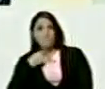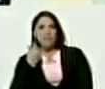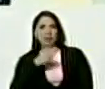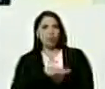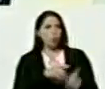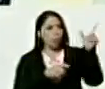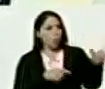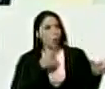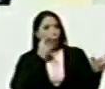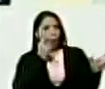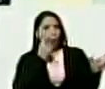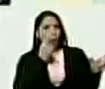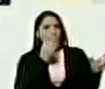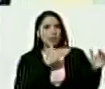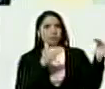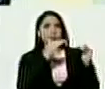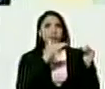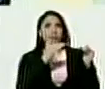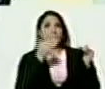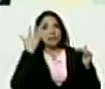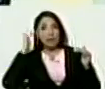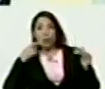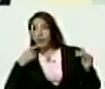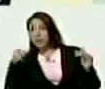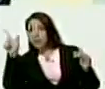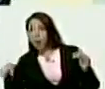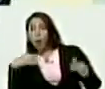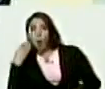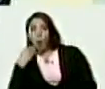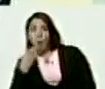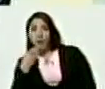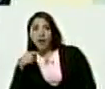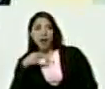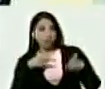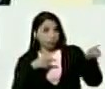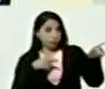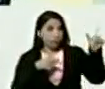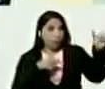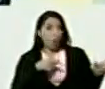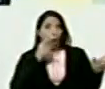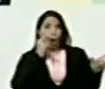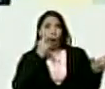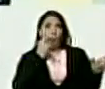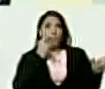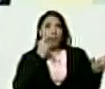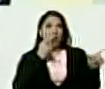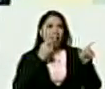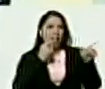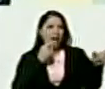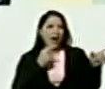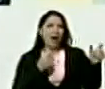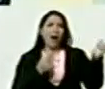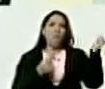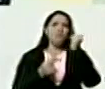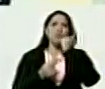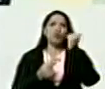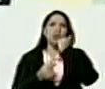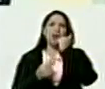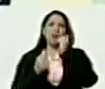según manifiesta el adolescente, este sacerdote venía abusando